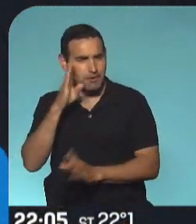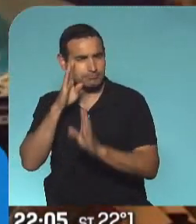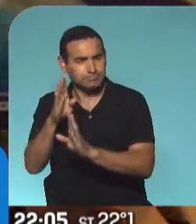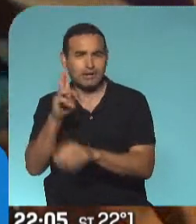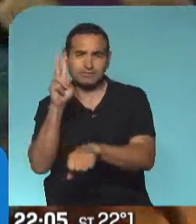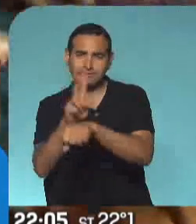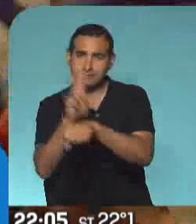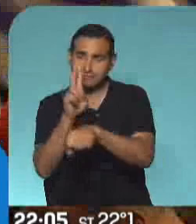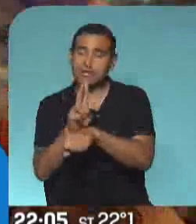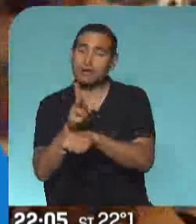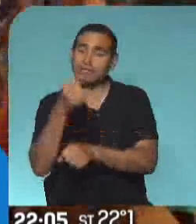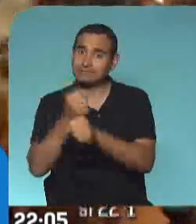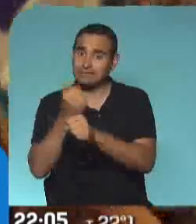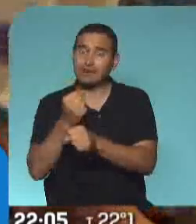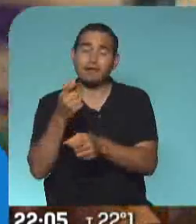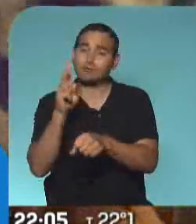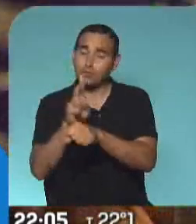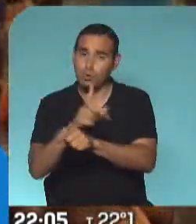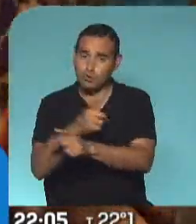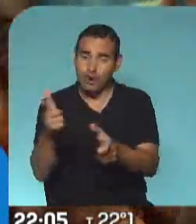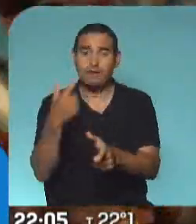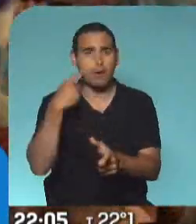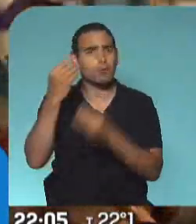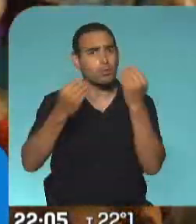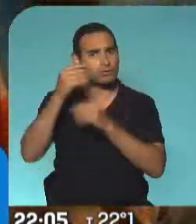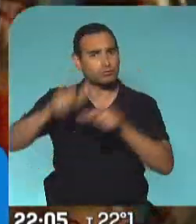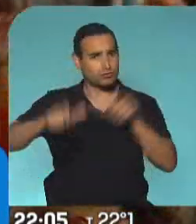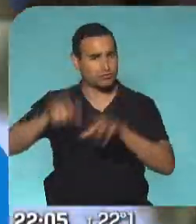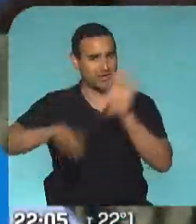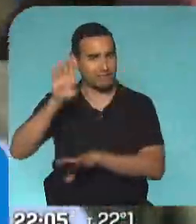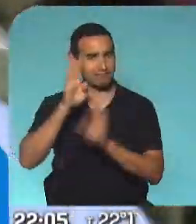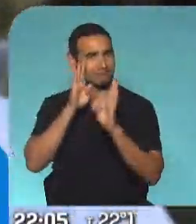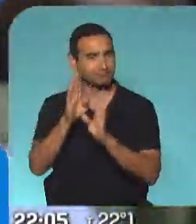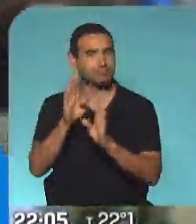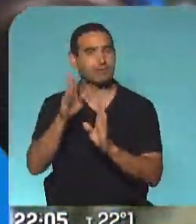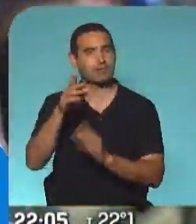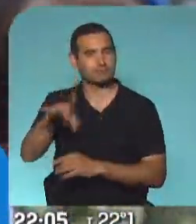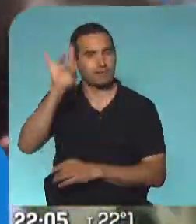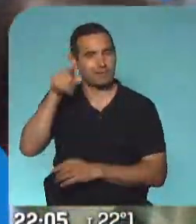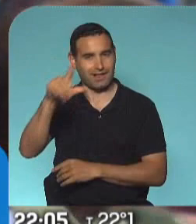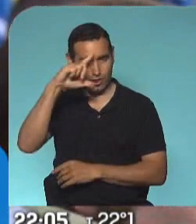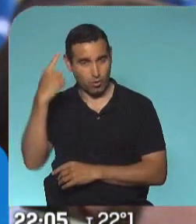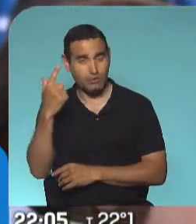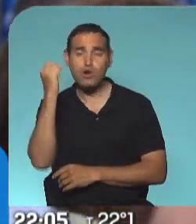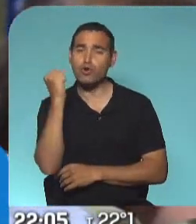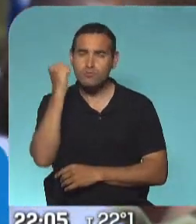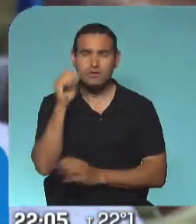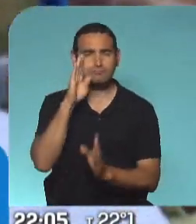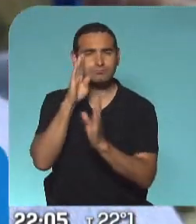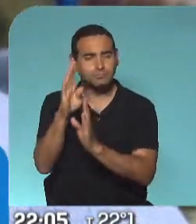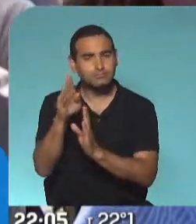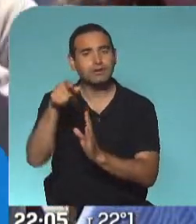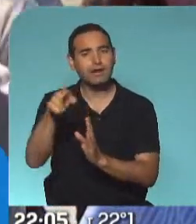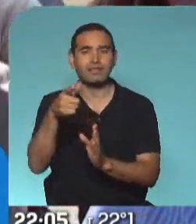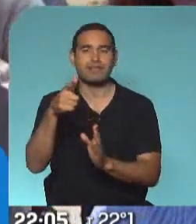inseguridad, una de las mayores preocupaciones de la población del interior que votó mayoritariamente por la calle Pou, y en lo económico, con el eje en la